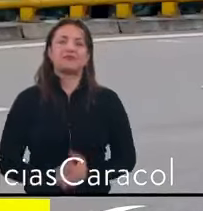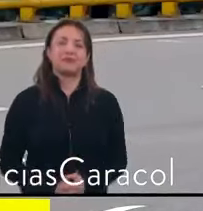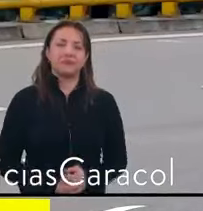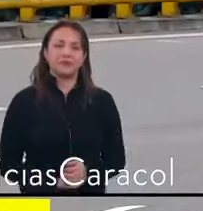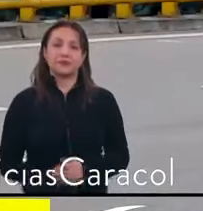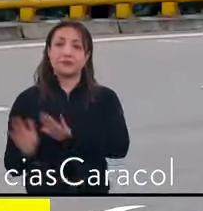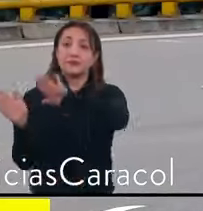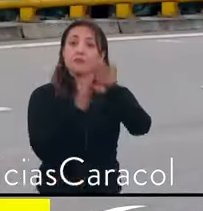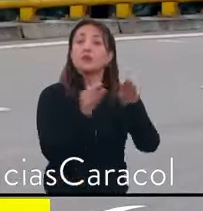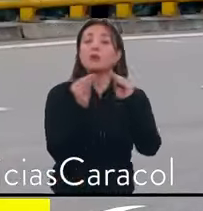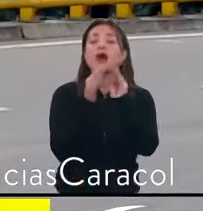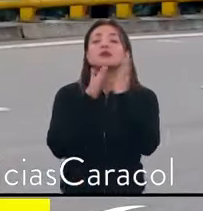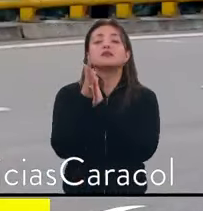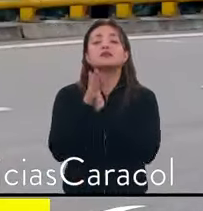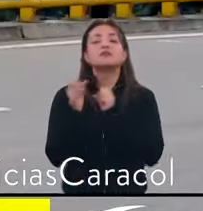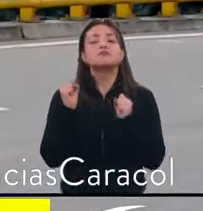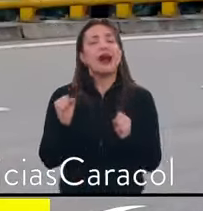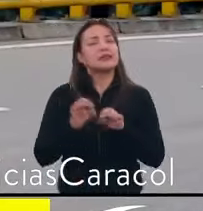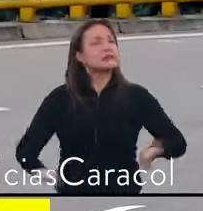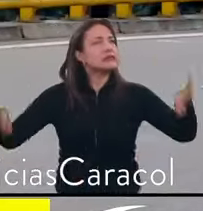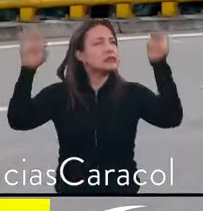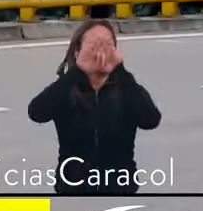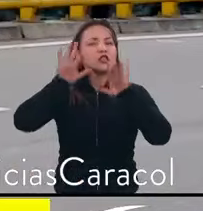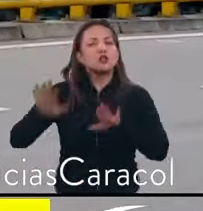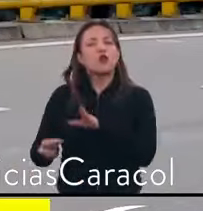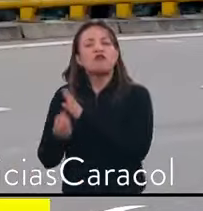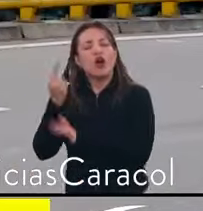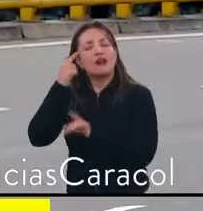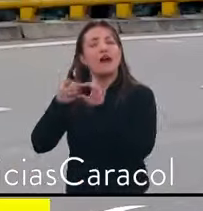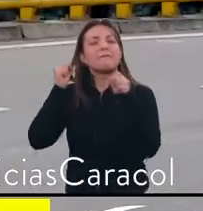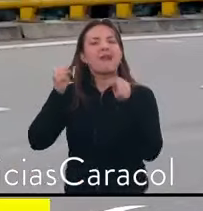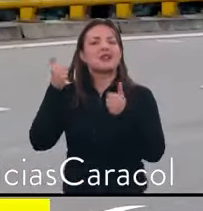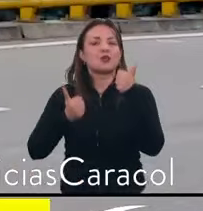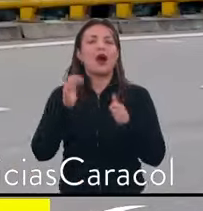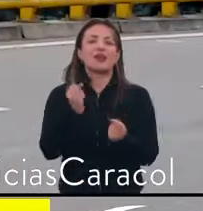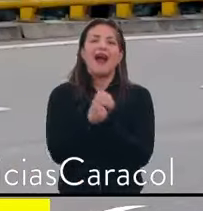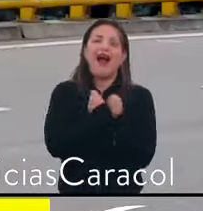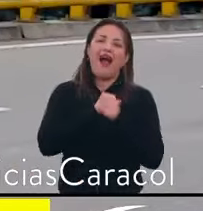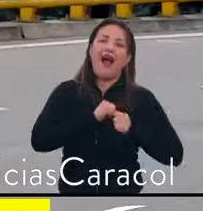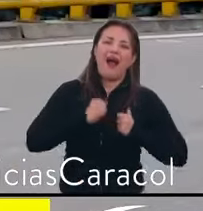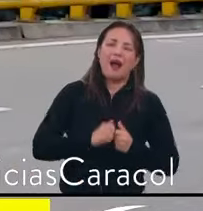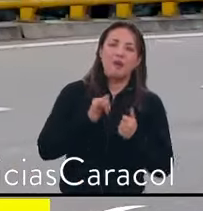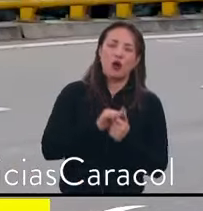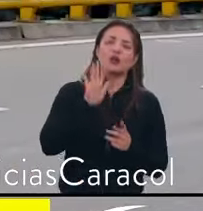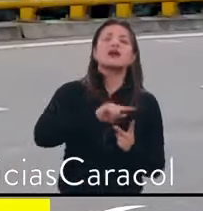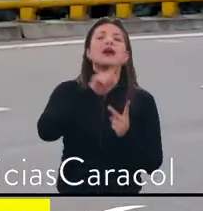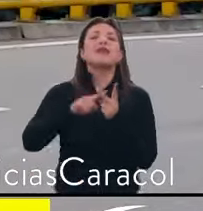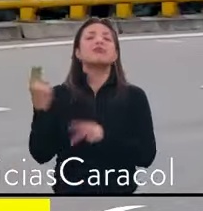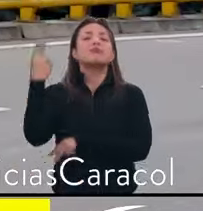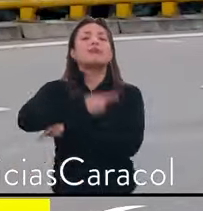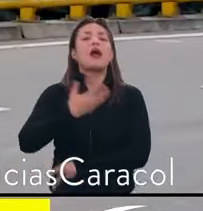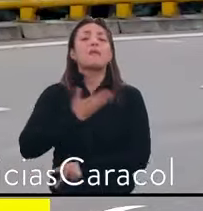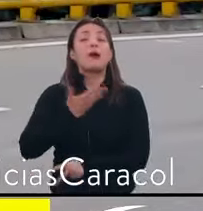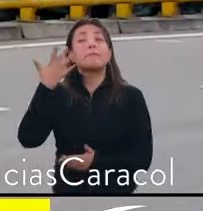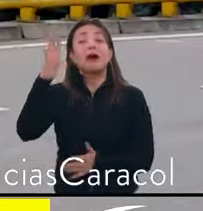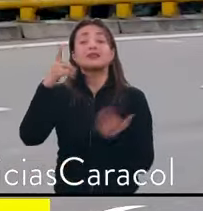Y si hablamos de las fechas más importantes para este sector, son San Valentín y Día de la Madre. Se exportan